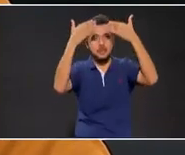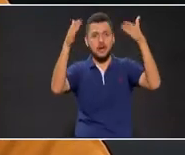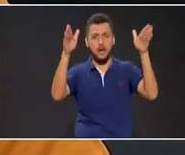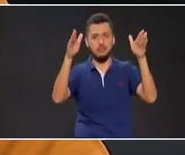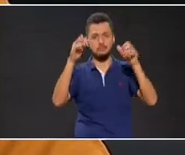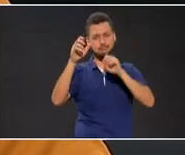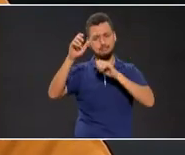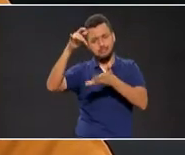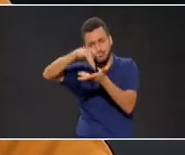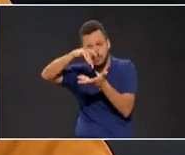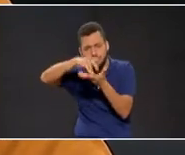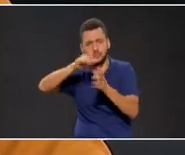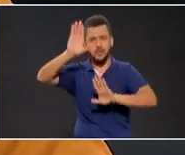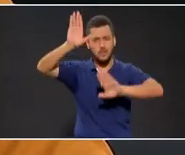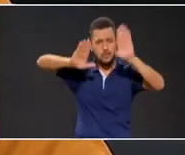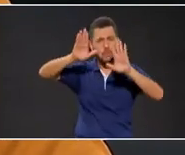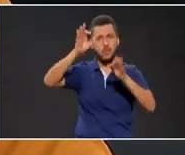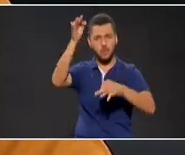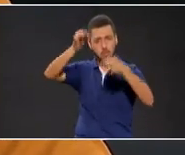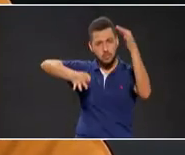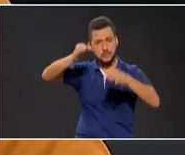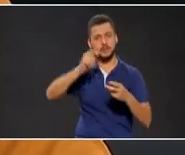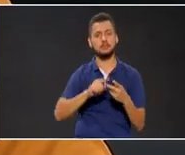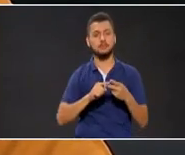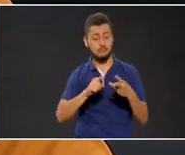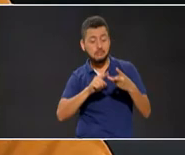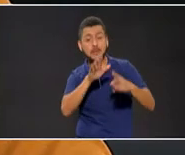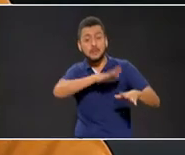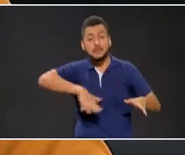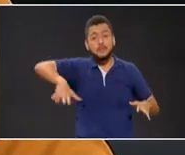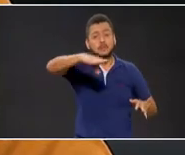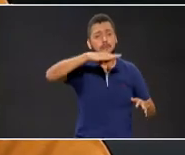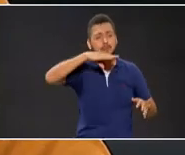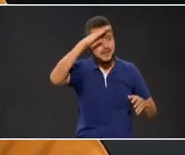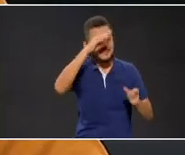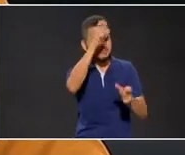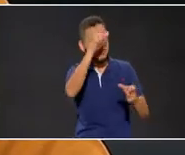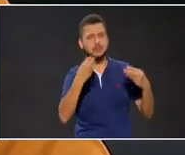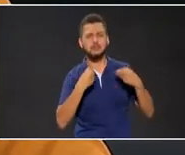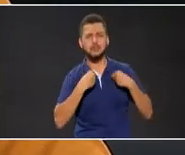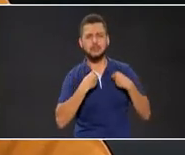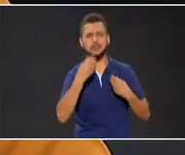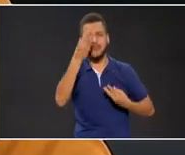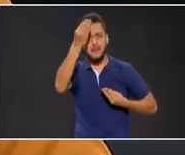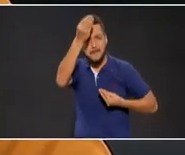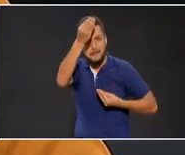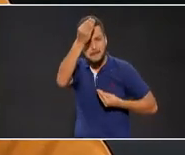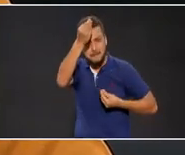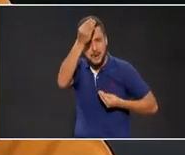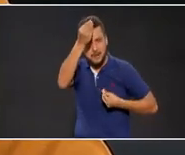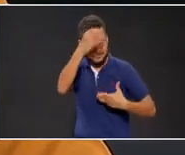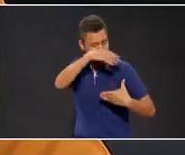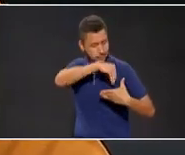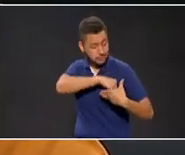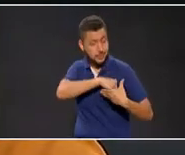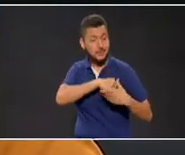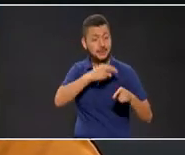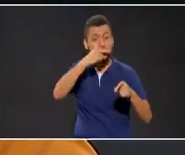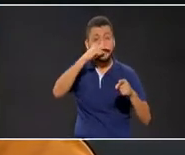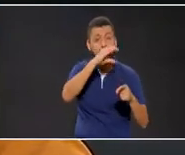ciudad limpia una ciudad con valores con principios donde se respete a los niños a los